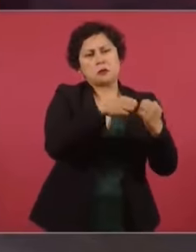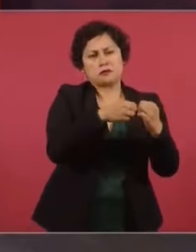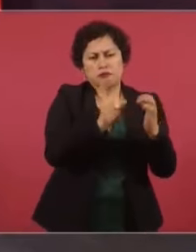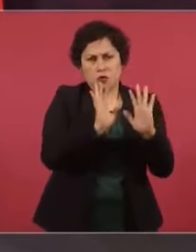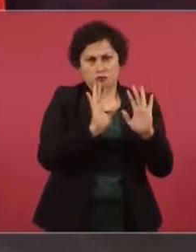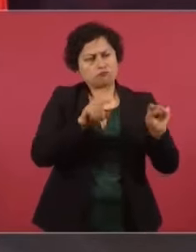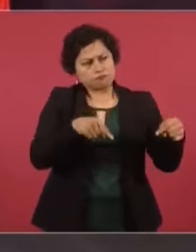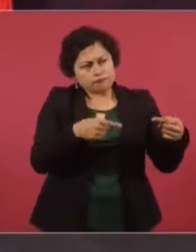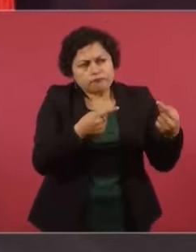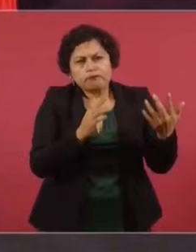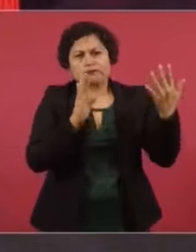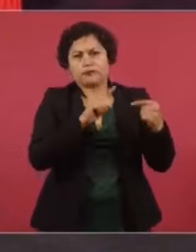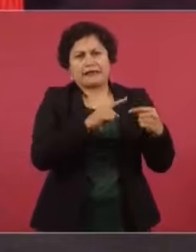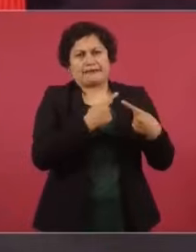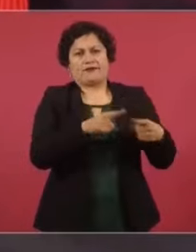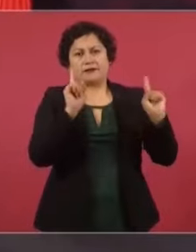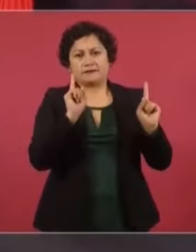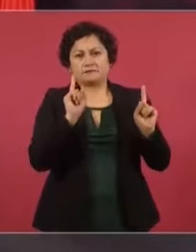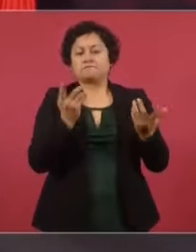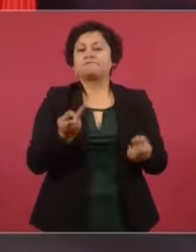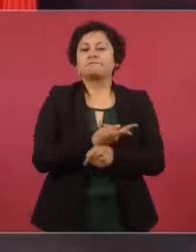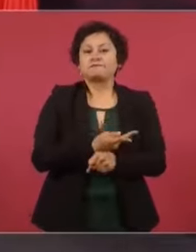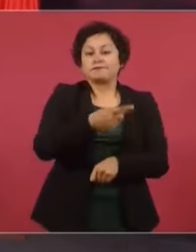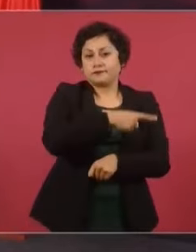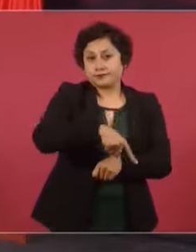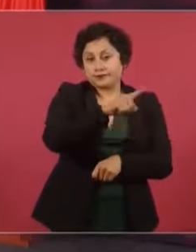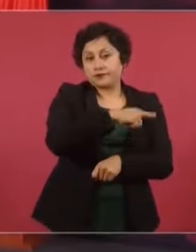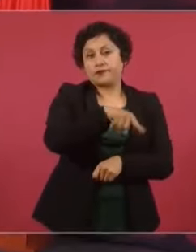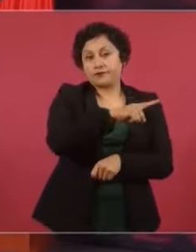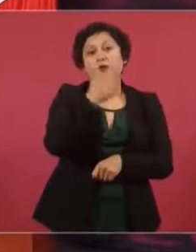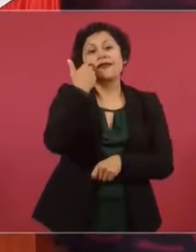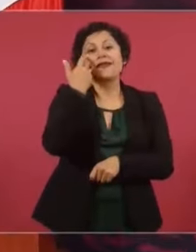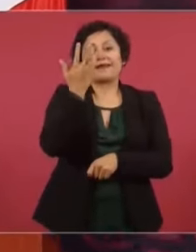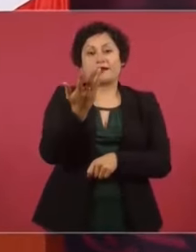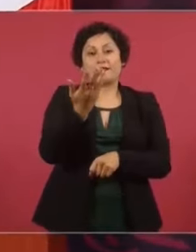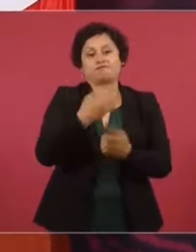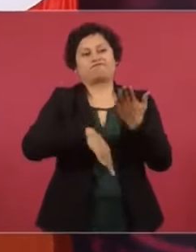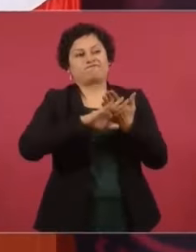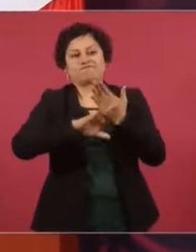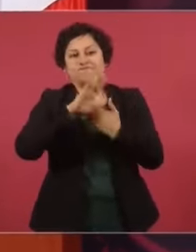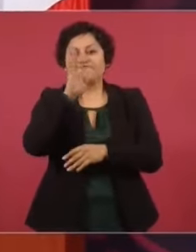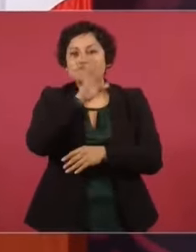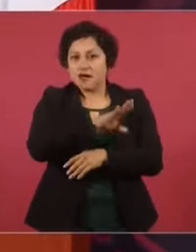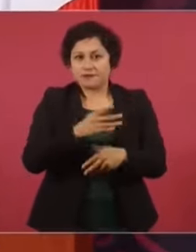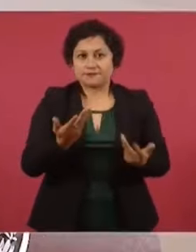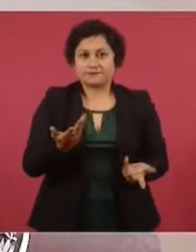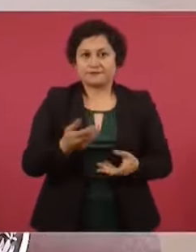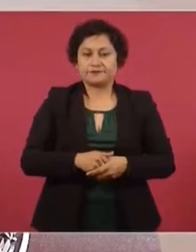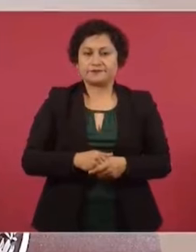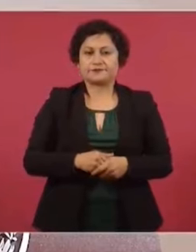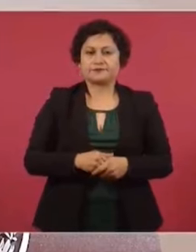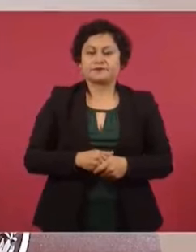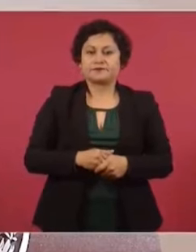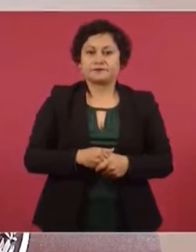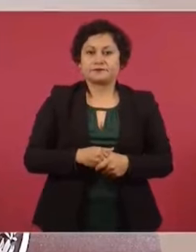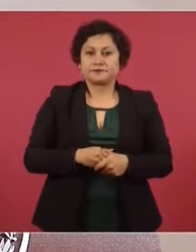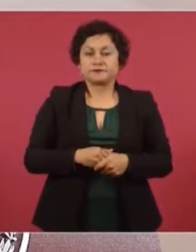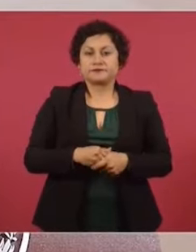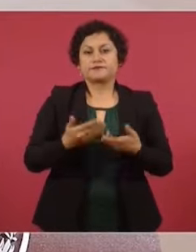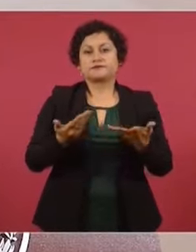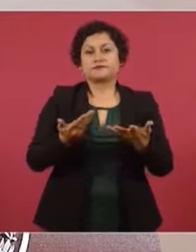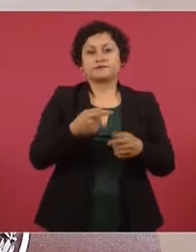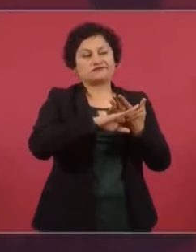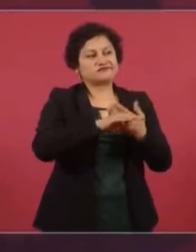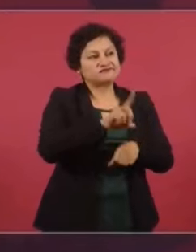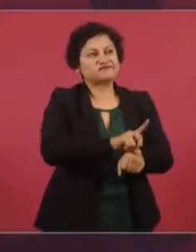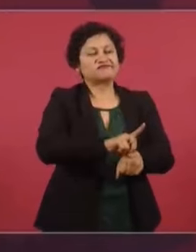adversarios, tratan, ¿no?, de mancharnos. Nos difaman un día sí y